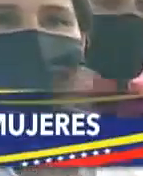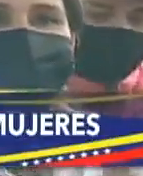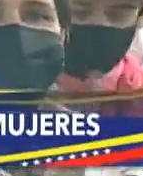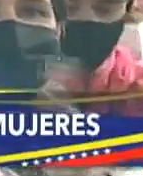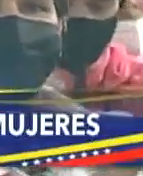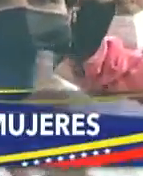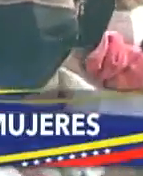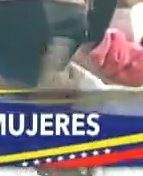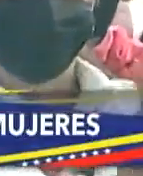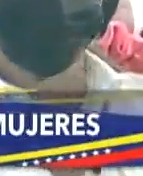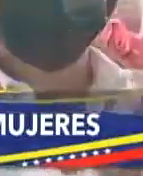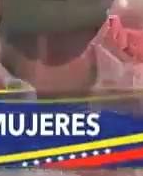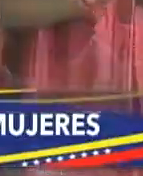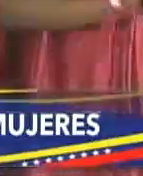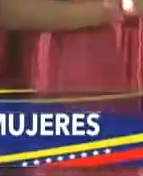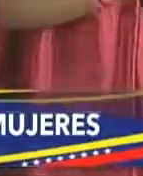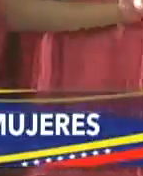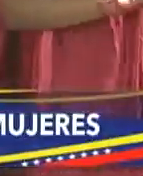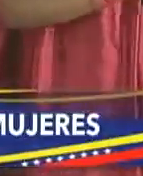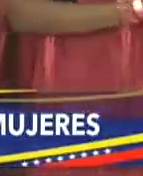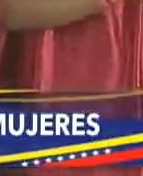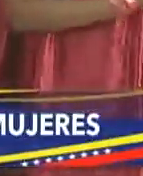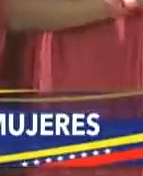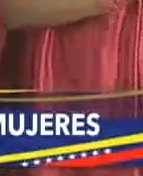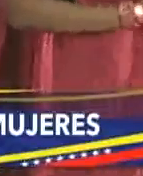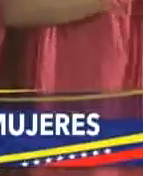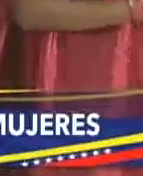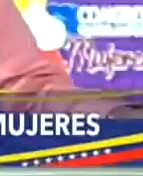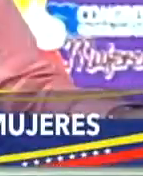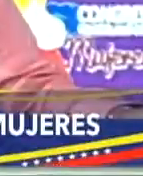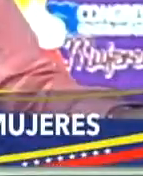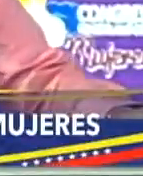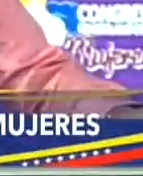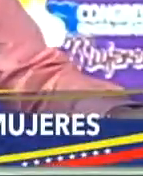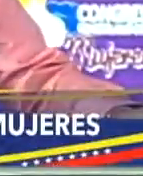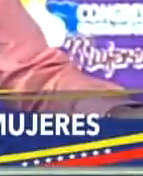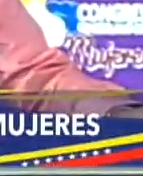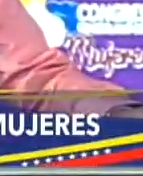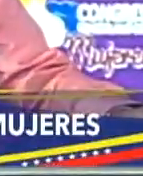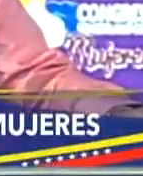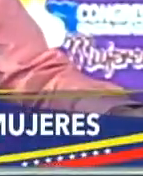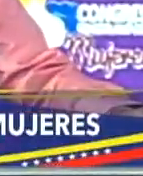que viva el amor, que viva la vida, que viva la felicidad,